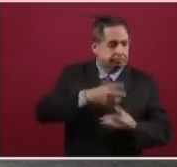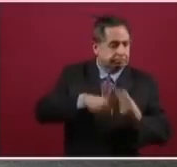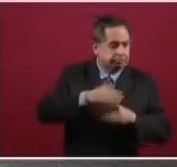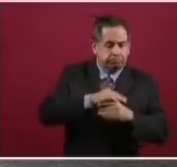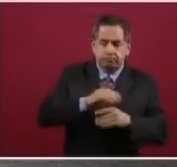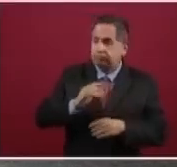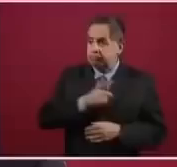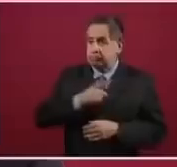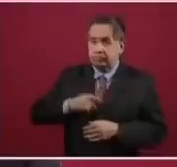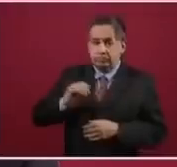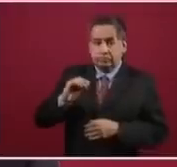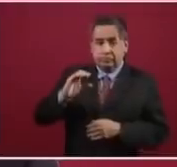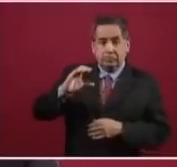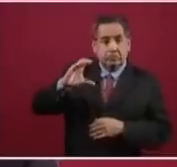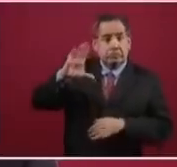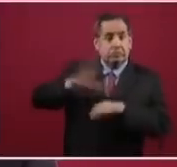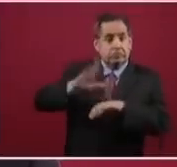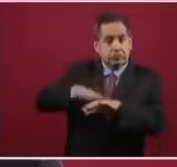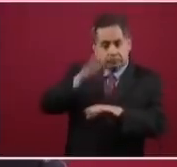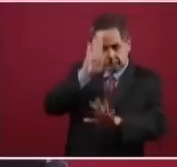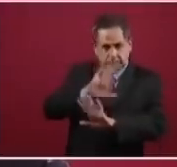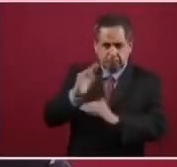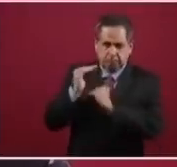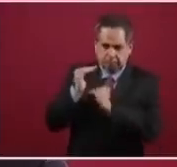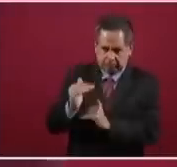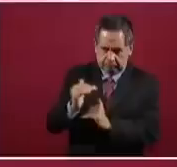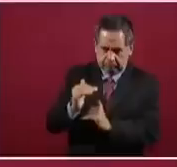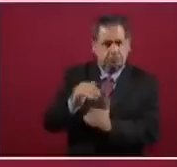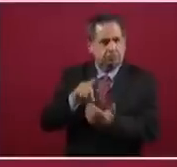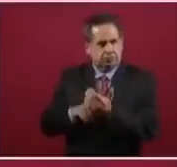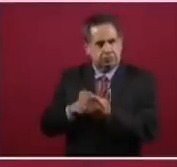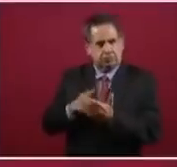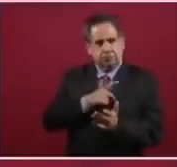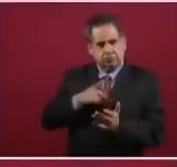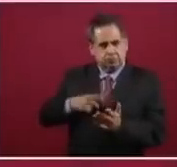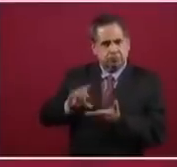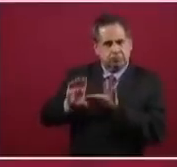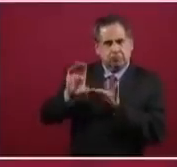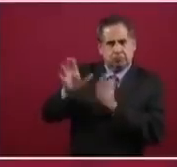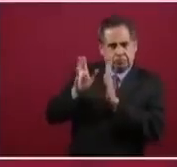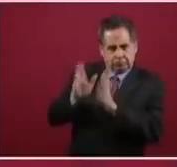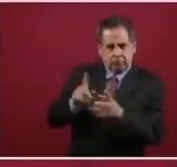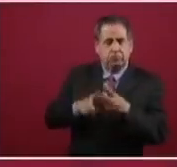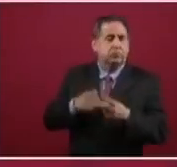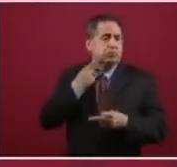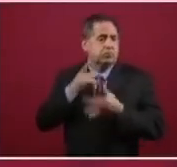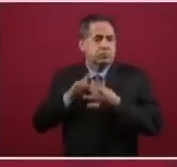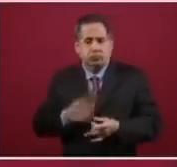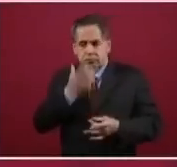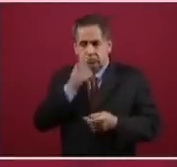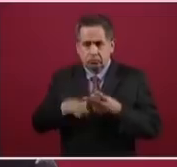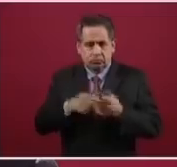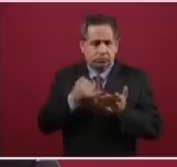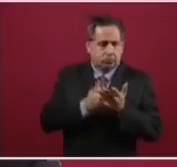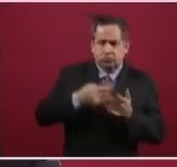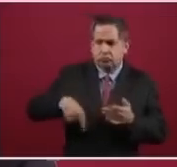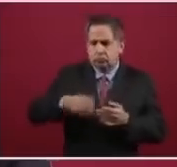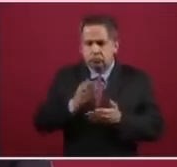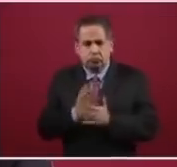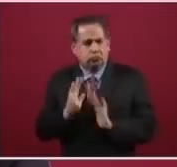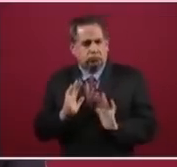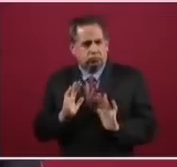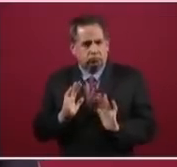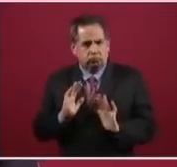y que ha quedado el ciclo económico y las políticas prevalecientes tanto fiscal como monetaria